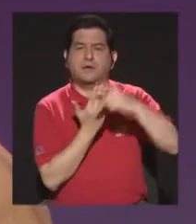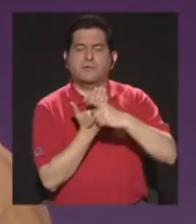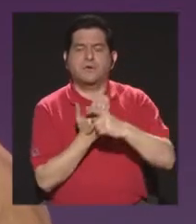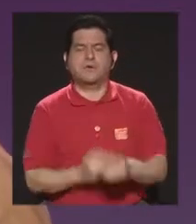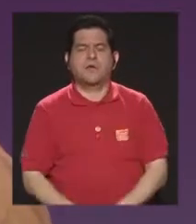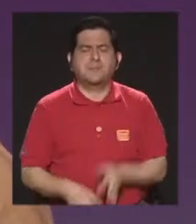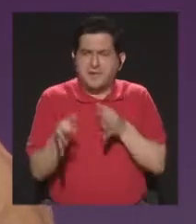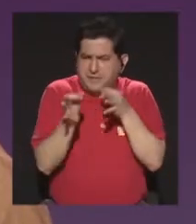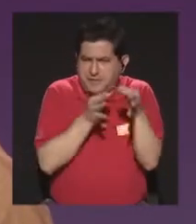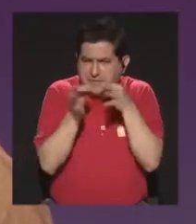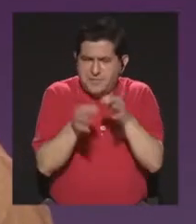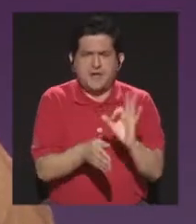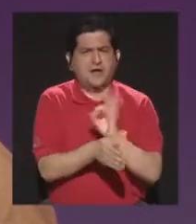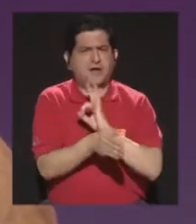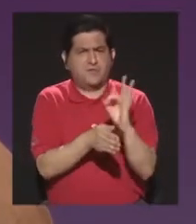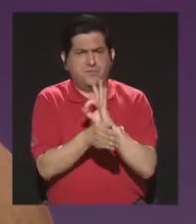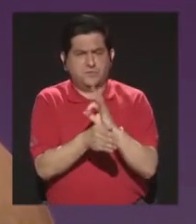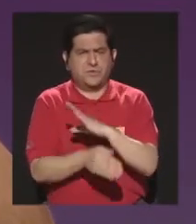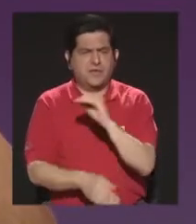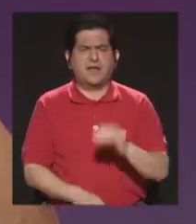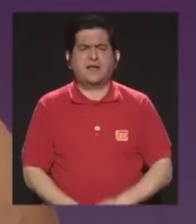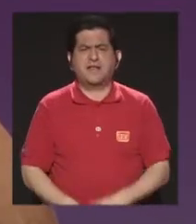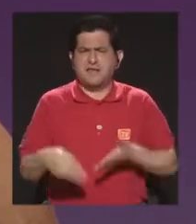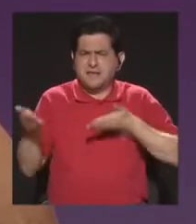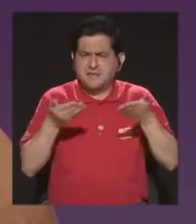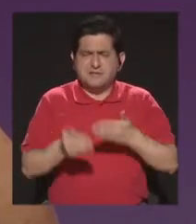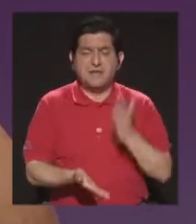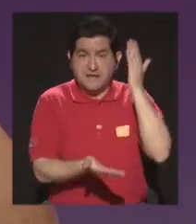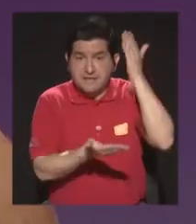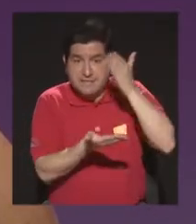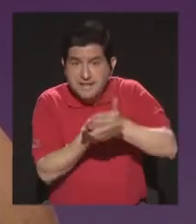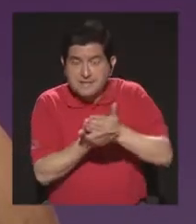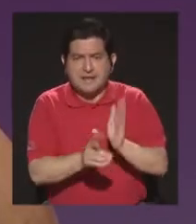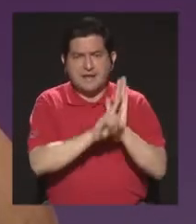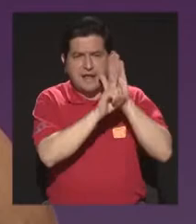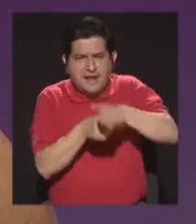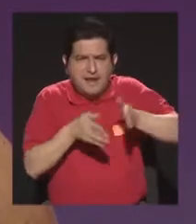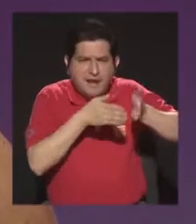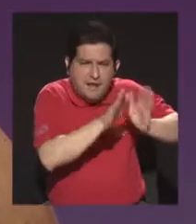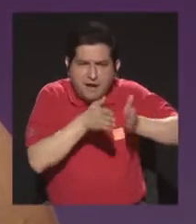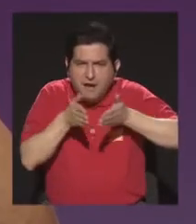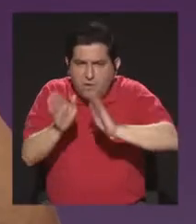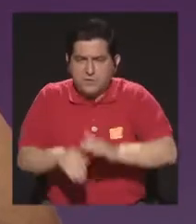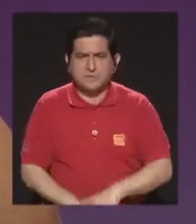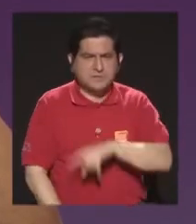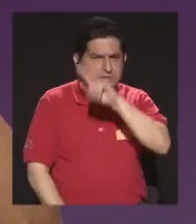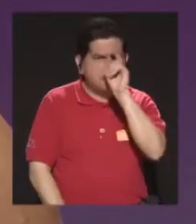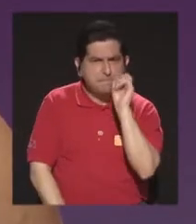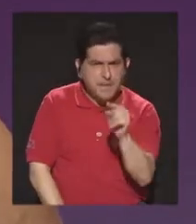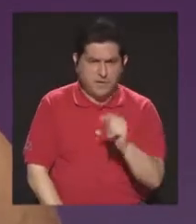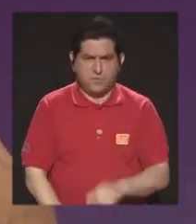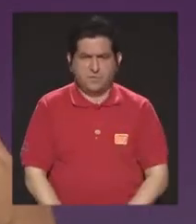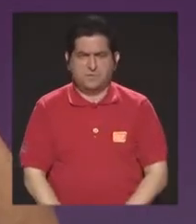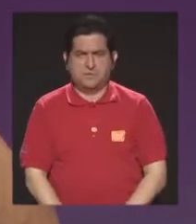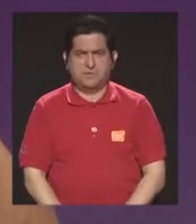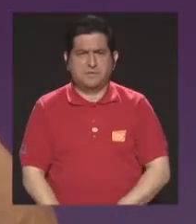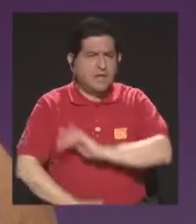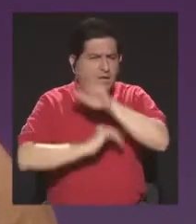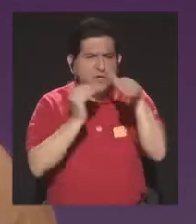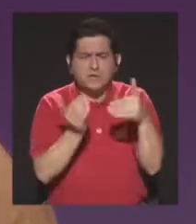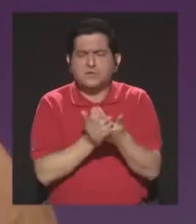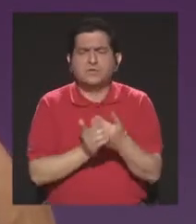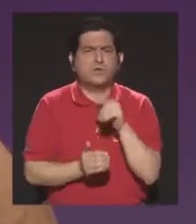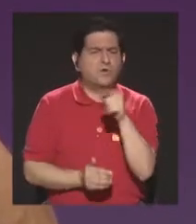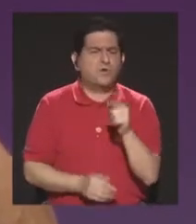le estamos explicando cómo funciona y para qué sirve para detener el acoso callejero. Pregúntenos, haga todas